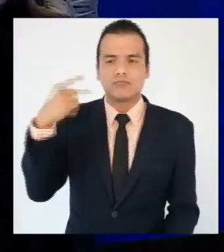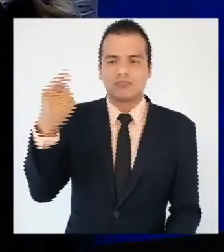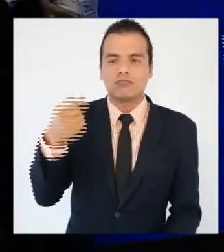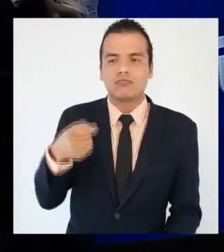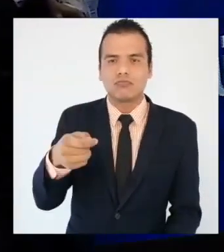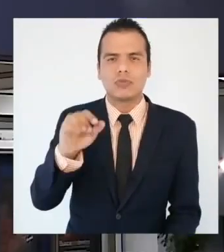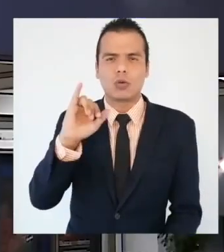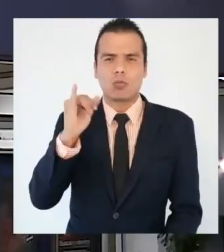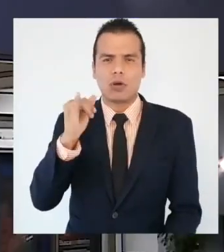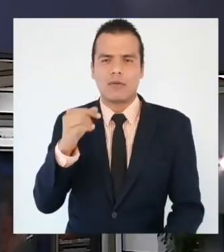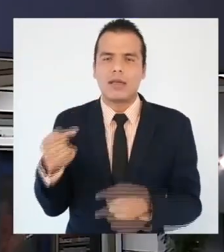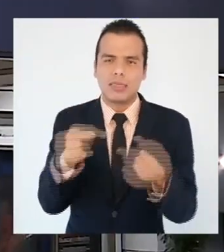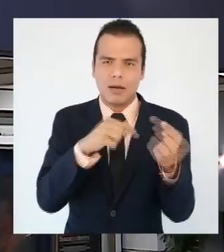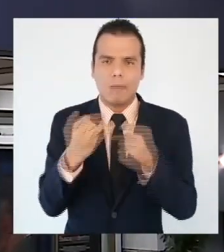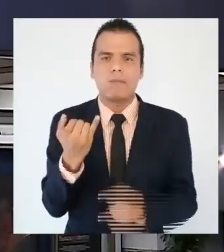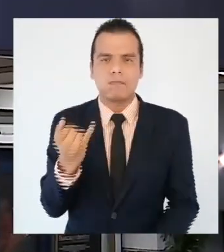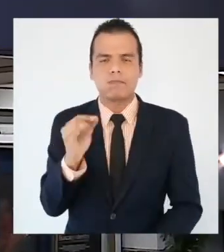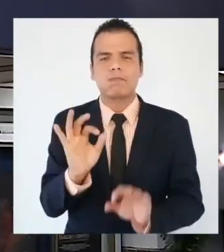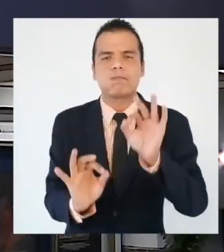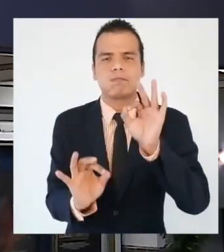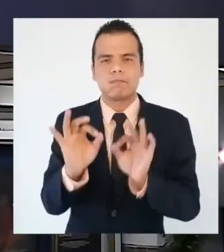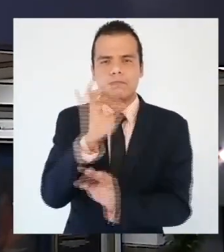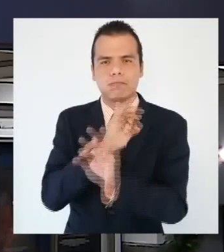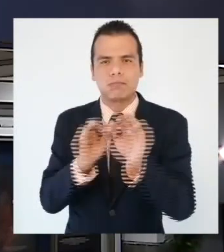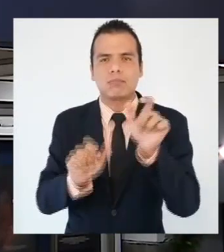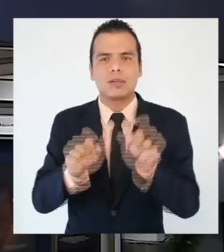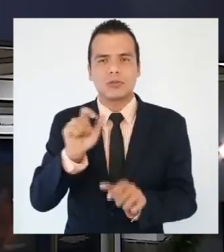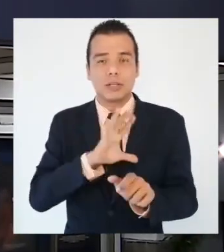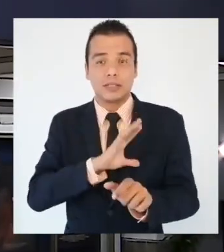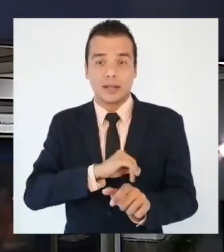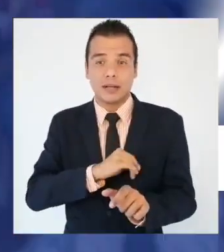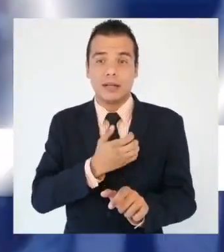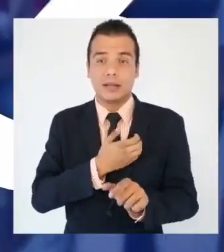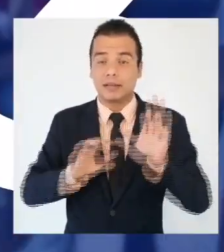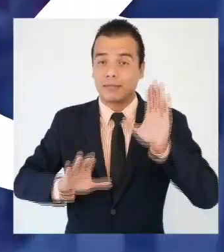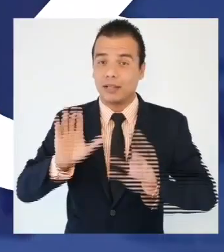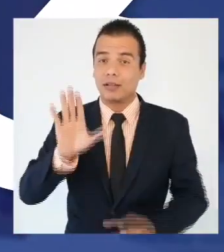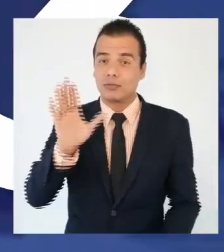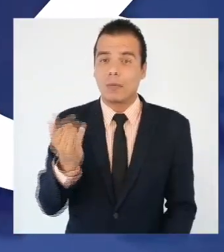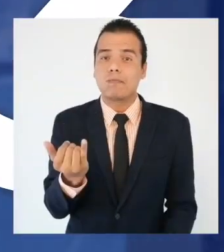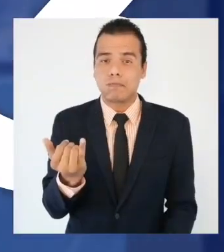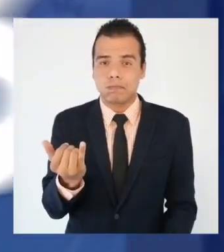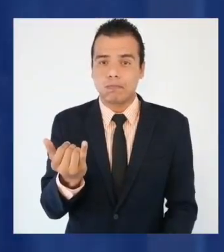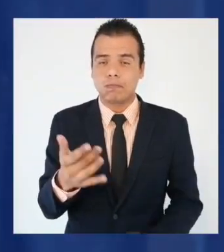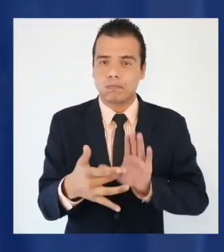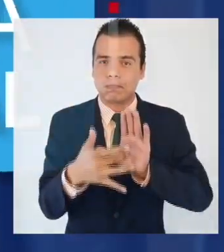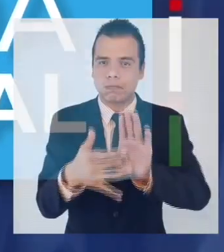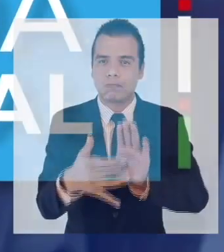jueves en los estudios de Telepacífico con los candidatos a la alcaldía de Cali.